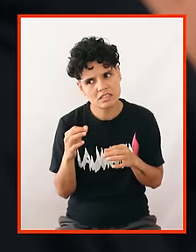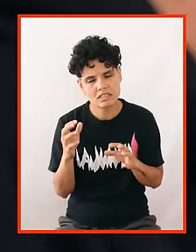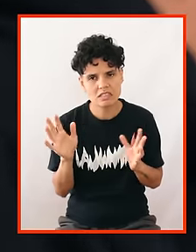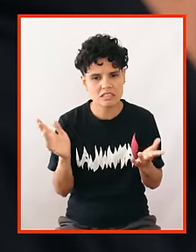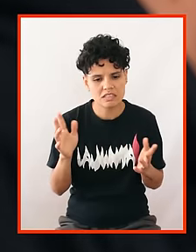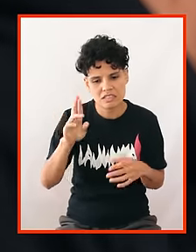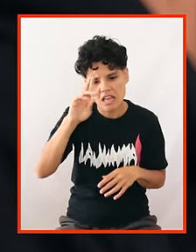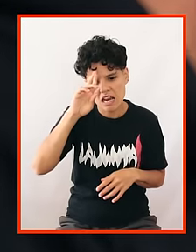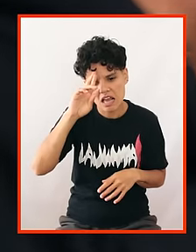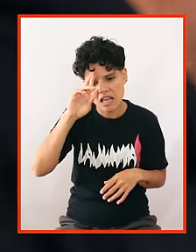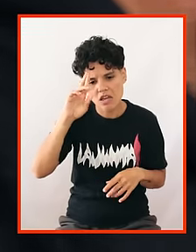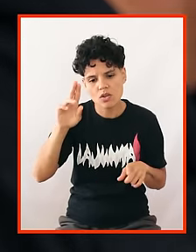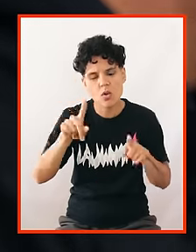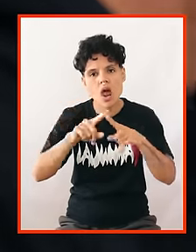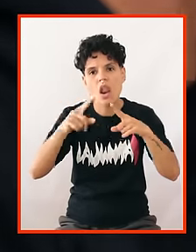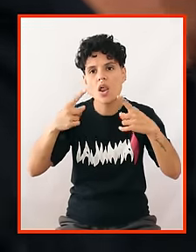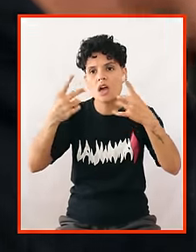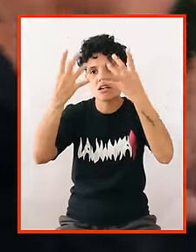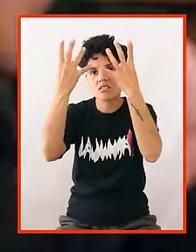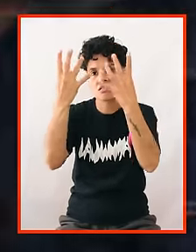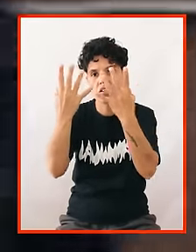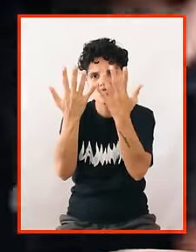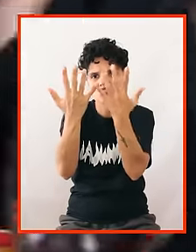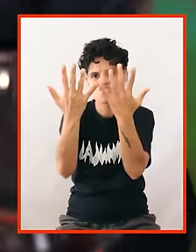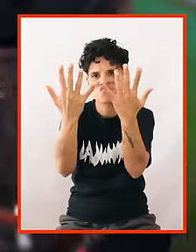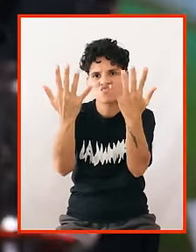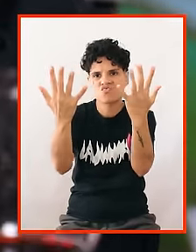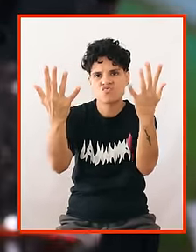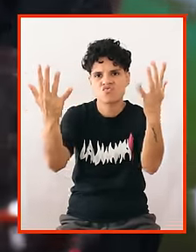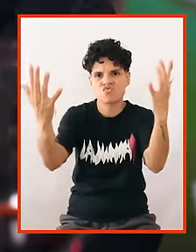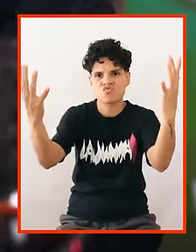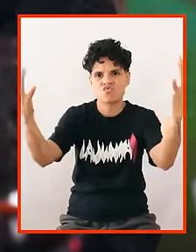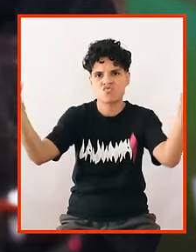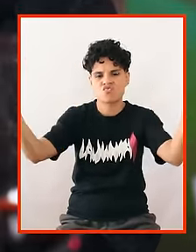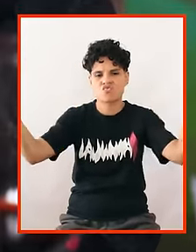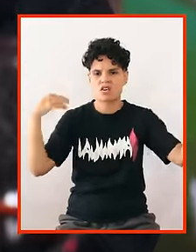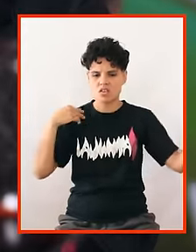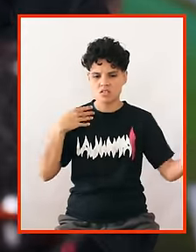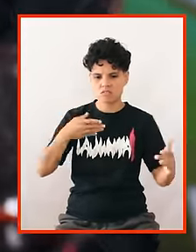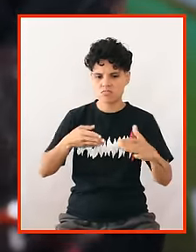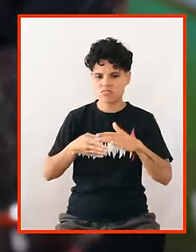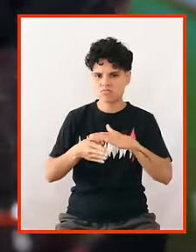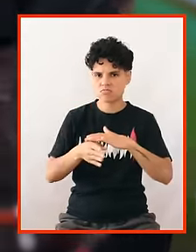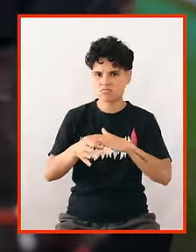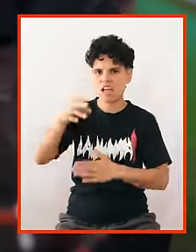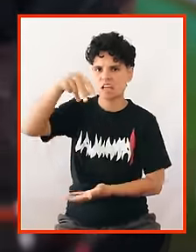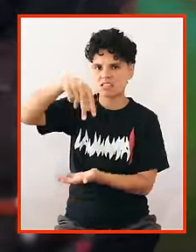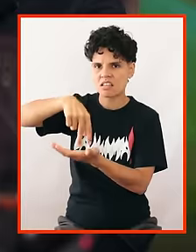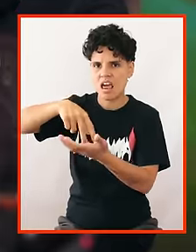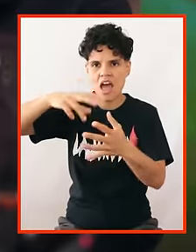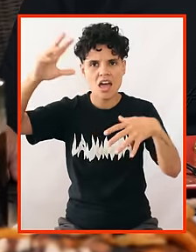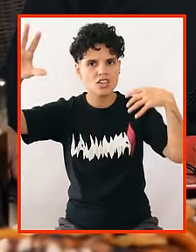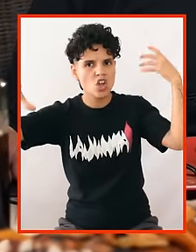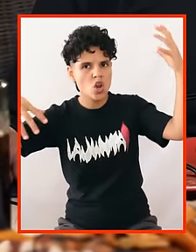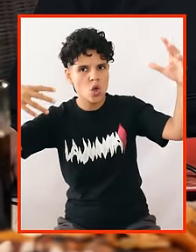está, weón. Este es el corte. Se abre una puerta así como Jurassic Park, weón. Y entramos así, con el escenario, luces, todo. Y